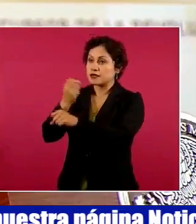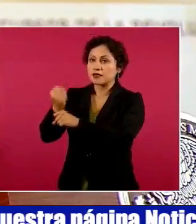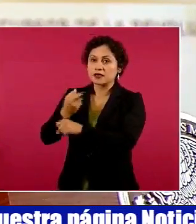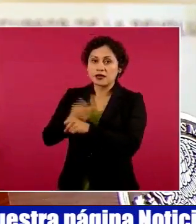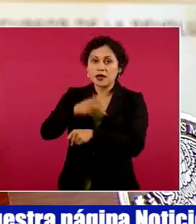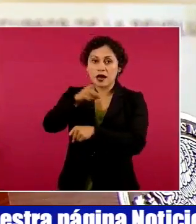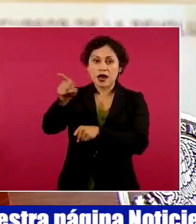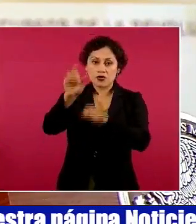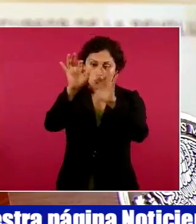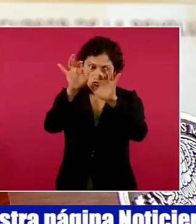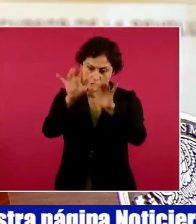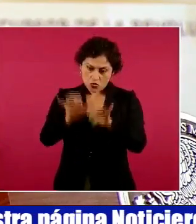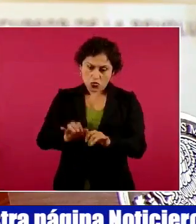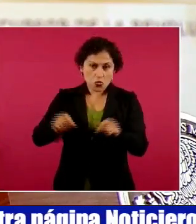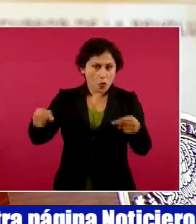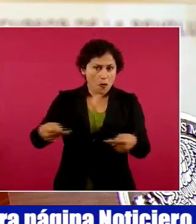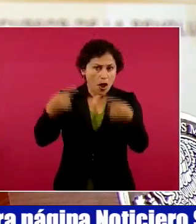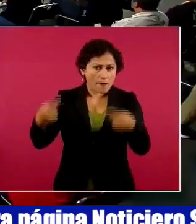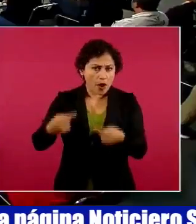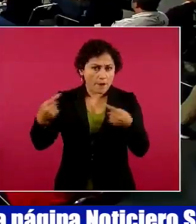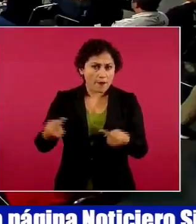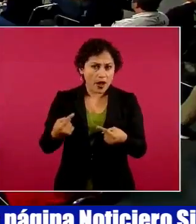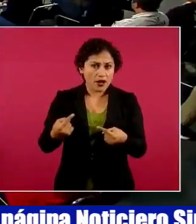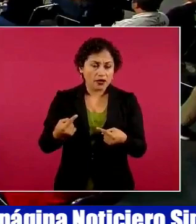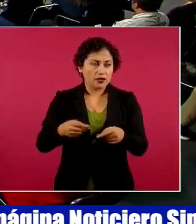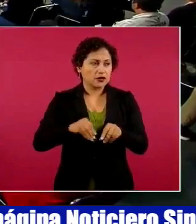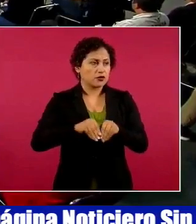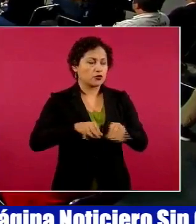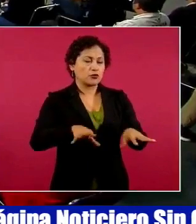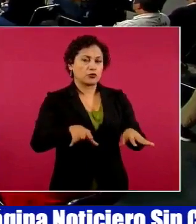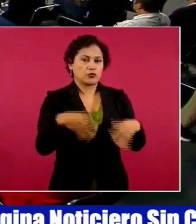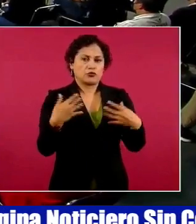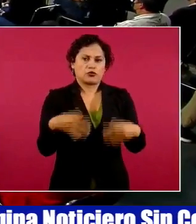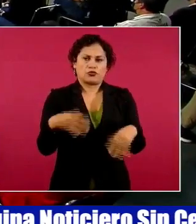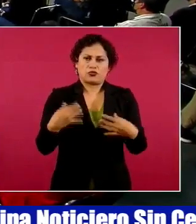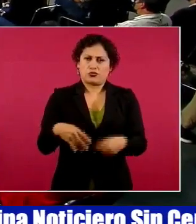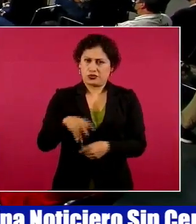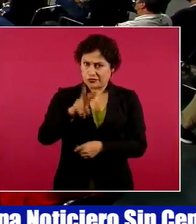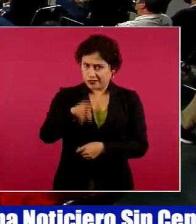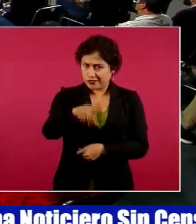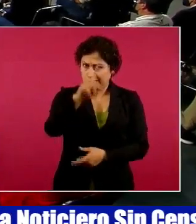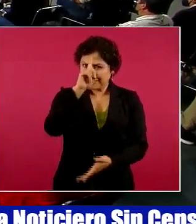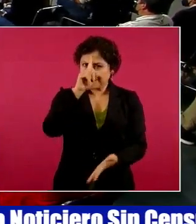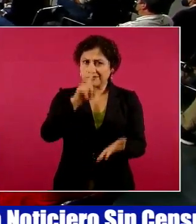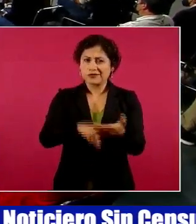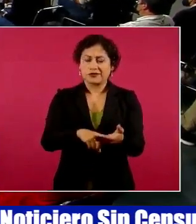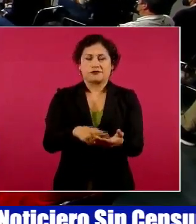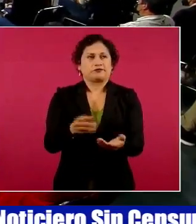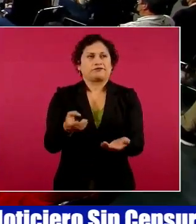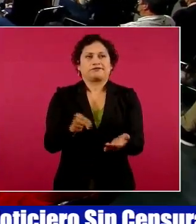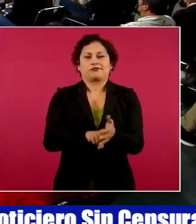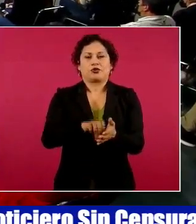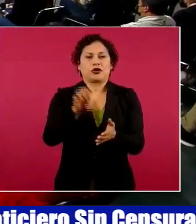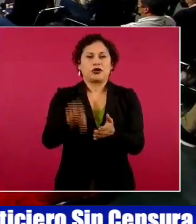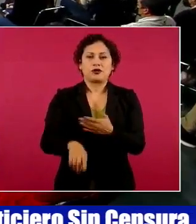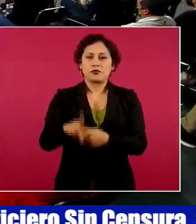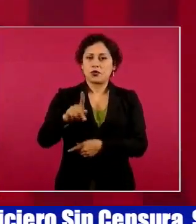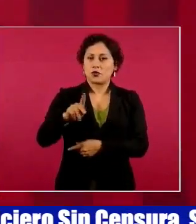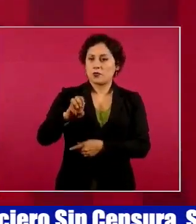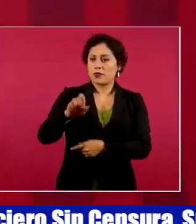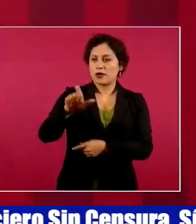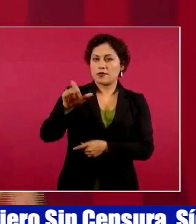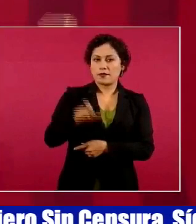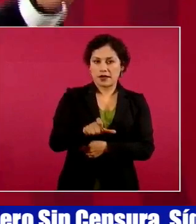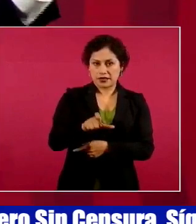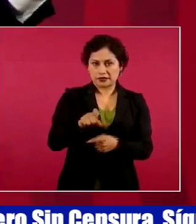opinadores del régimen, pues han llegado a decir que los que tenemos páginas en Internet, así lo puso López Obrador, los que tenemos canales en las redes sociales,